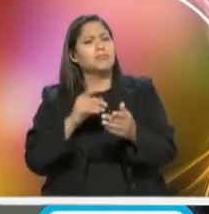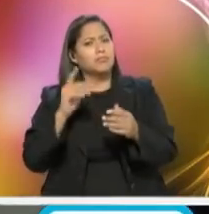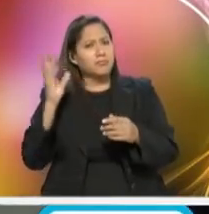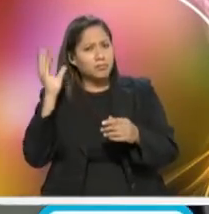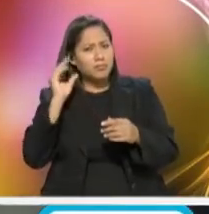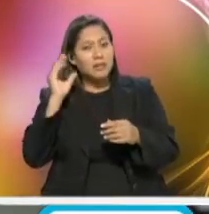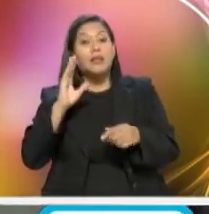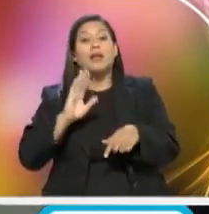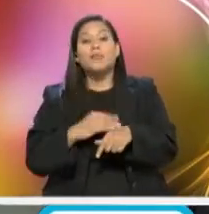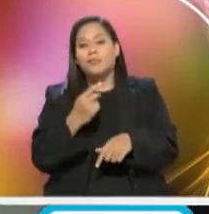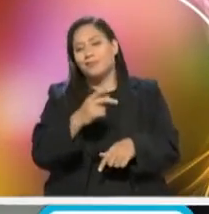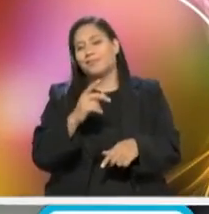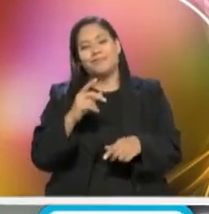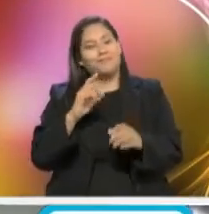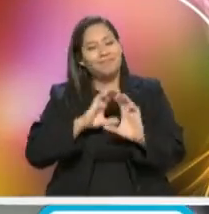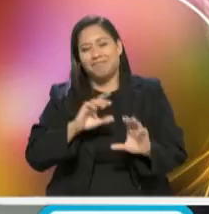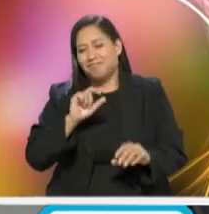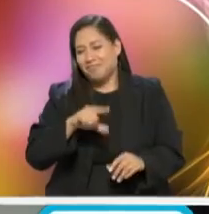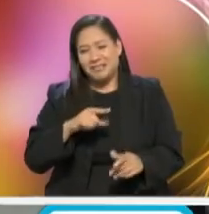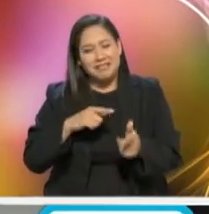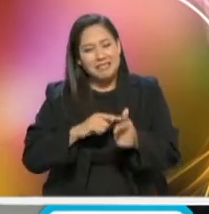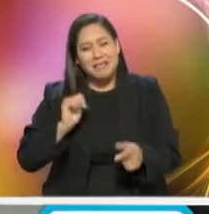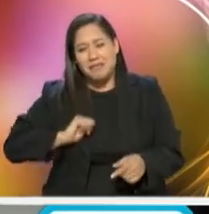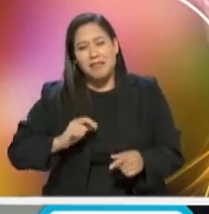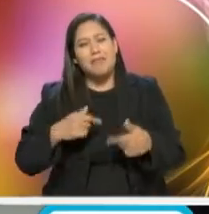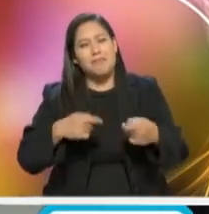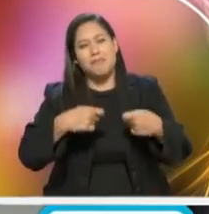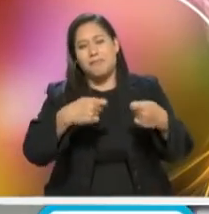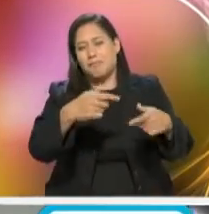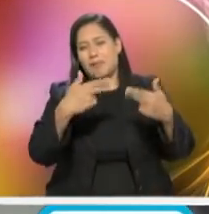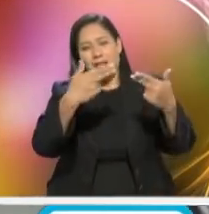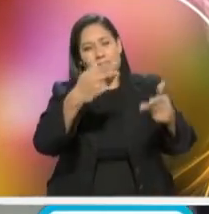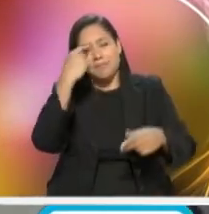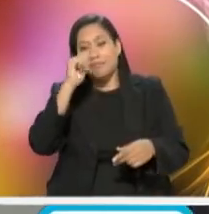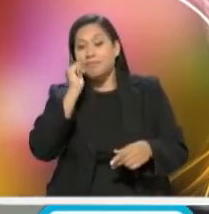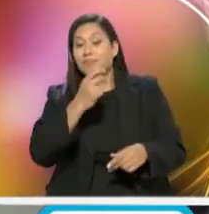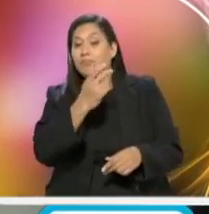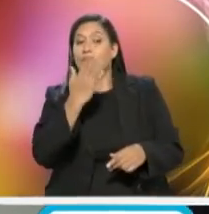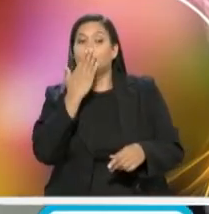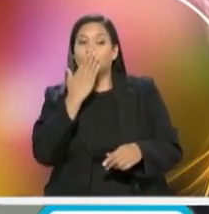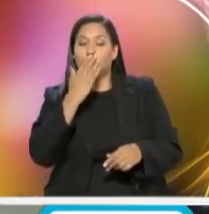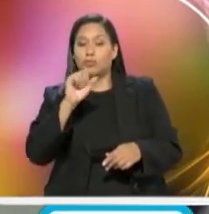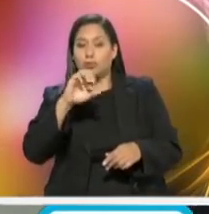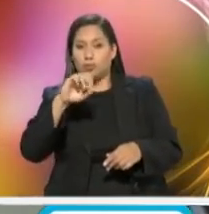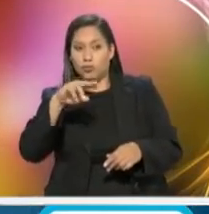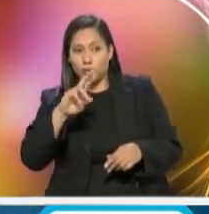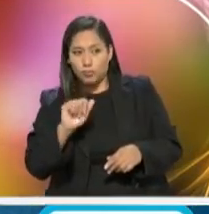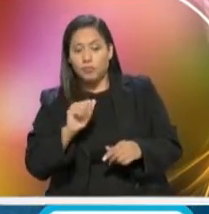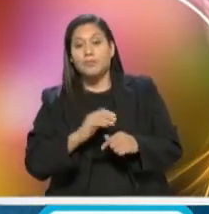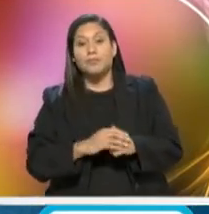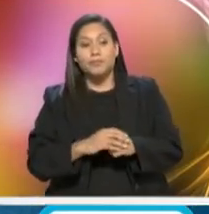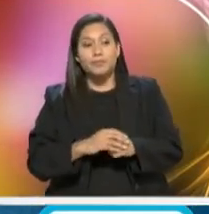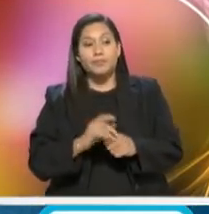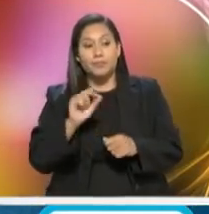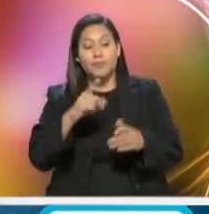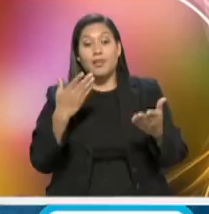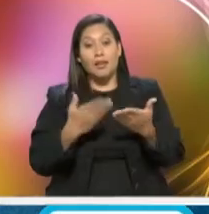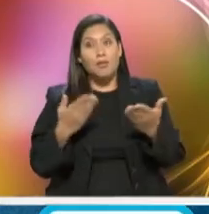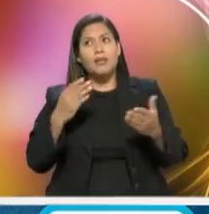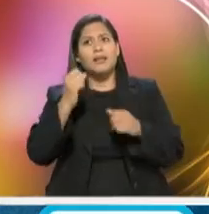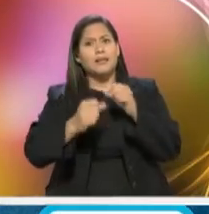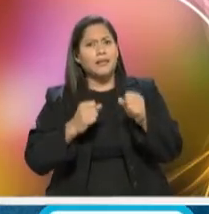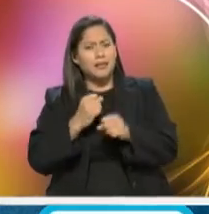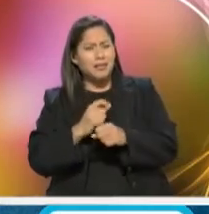porque son los clásicos que dejaron para todos los tiempos estas sonoras, Y ya más recientemente, en los